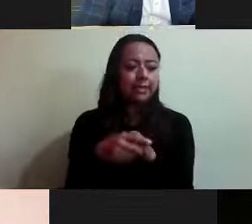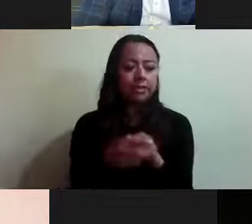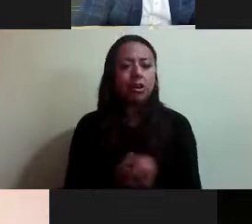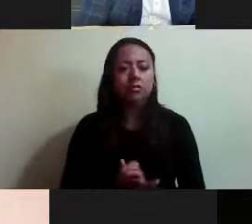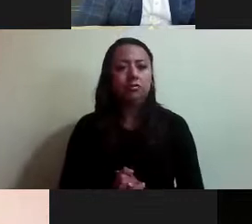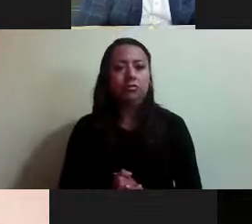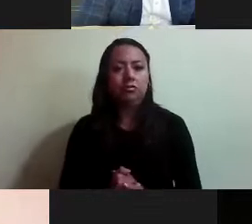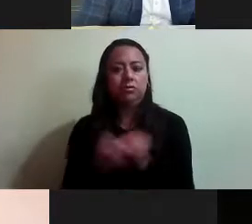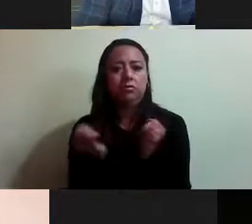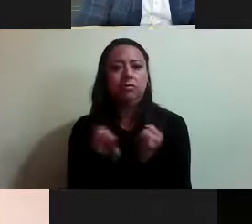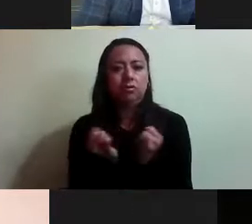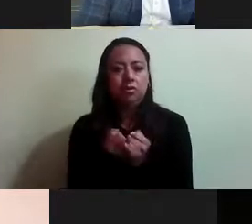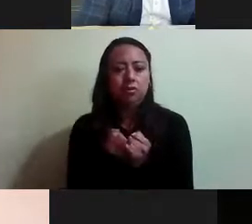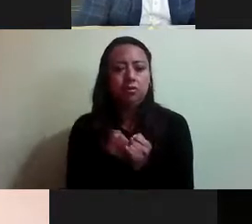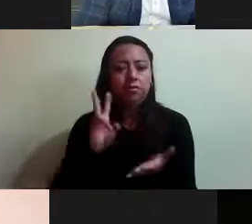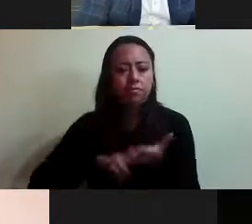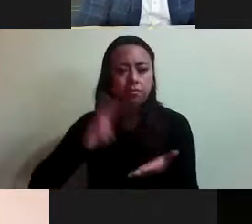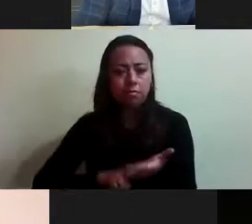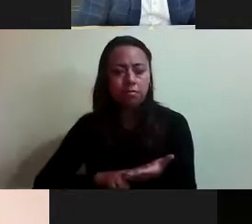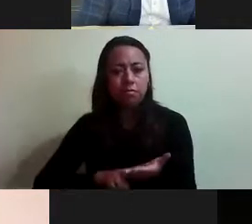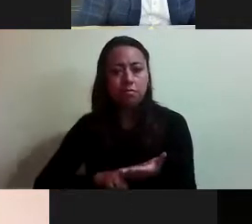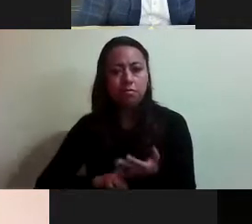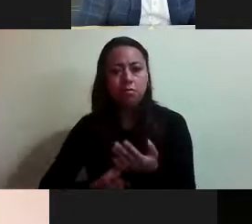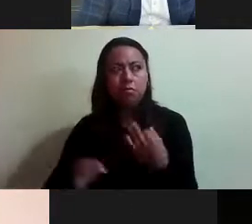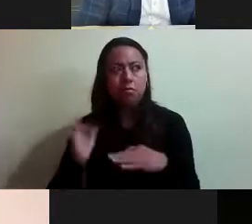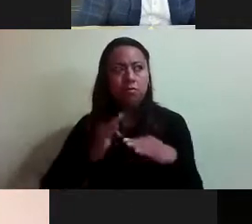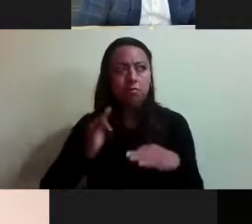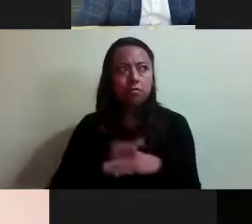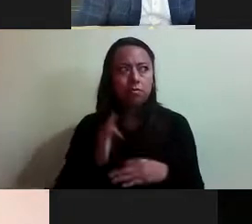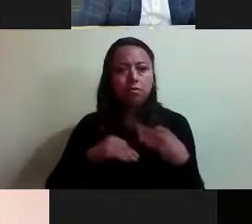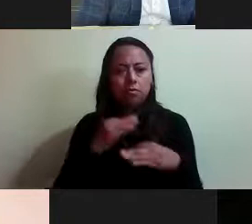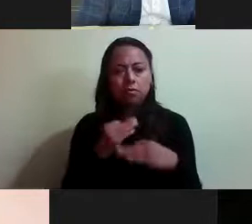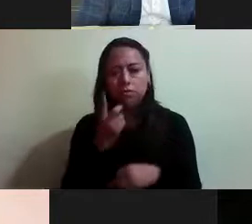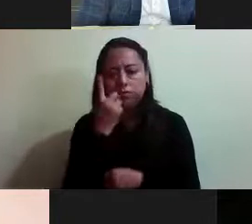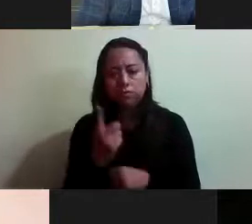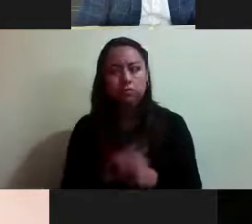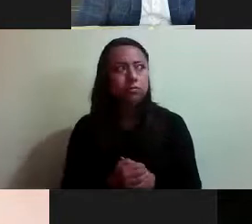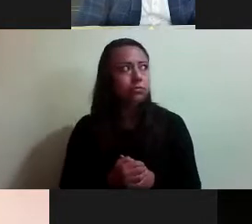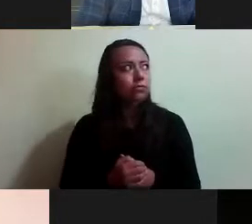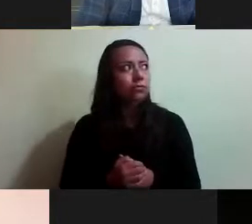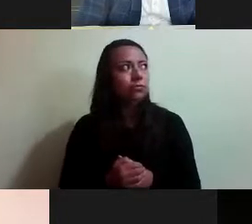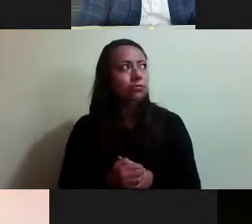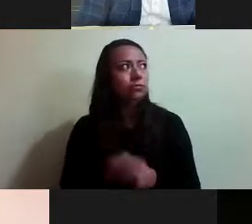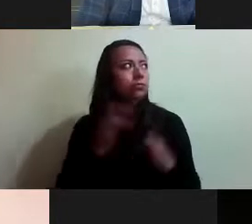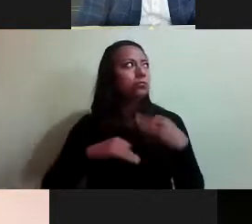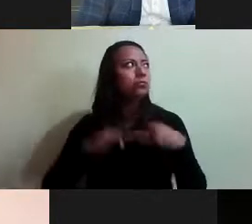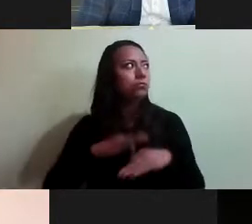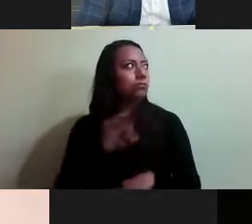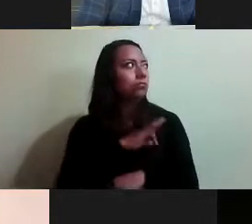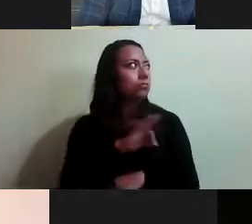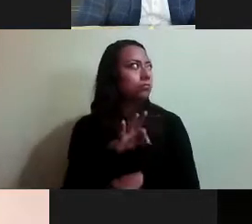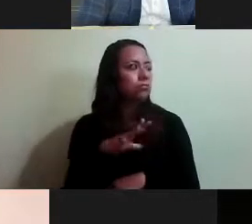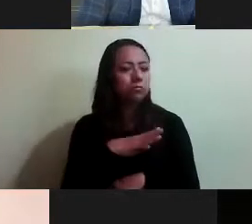quizá no en la magnitud que lo preveíamos, pero todos terminaron apoquinándole al gobierno su